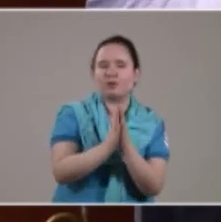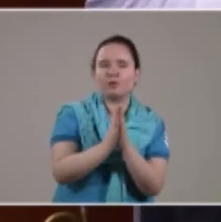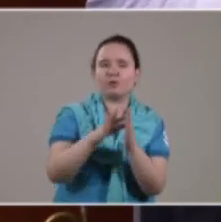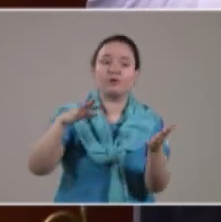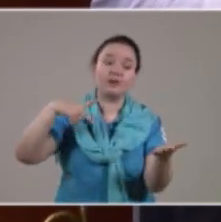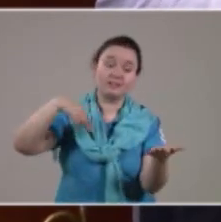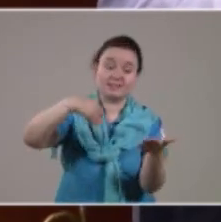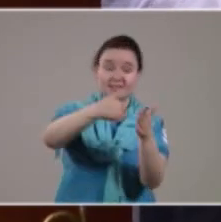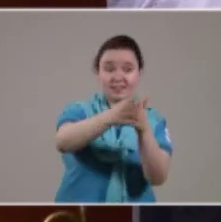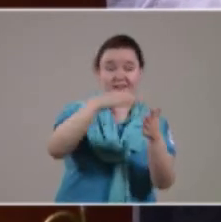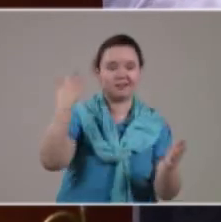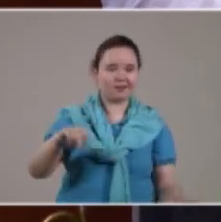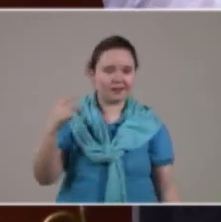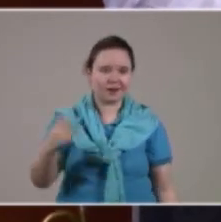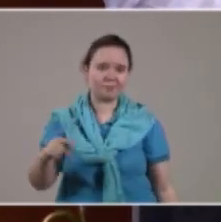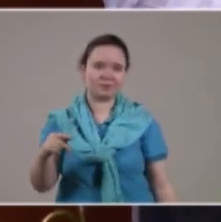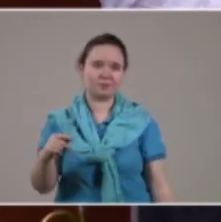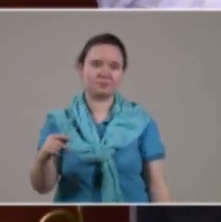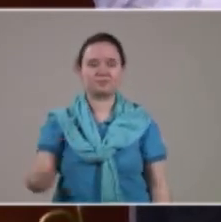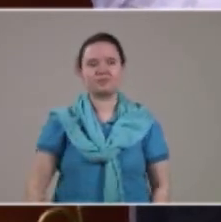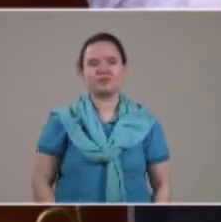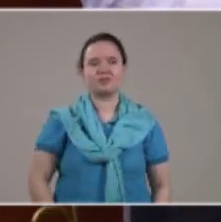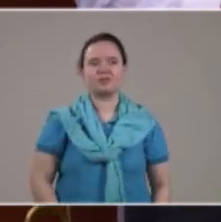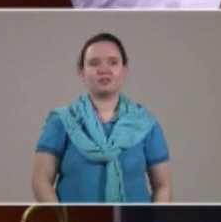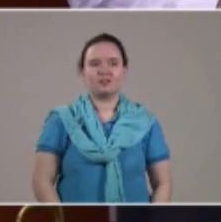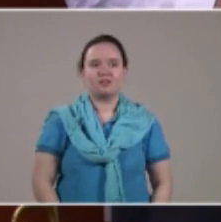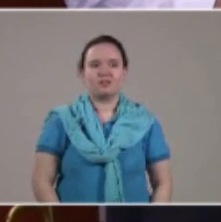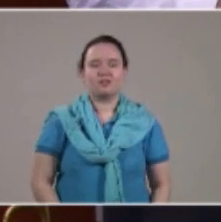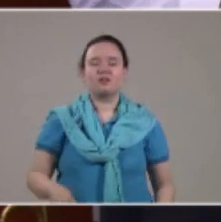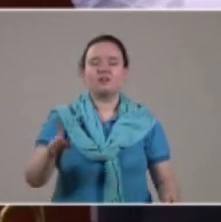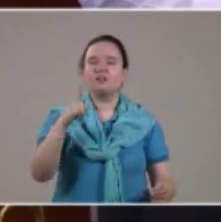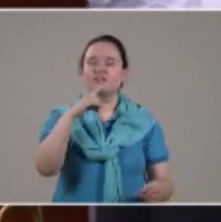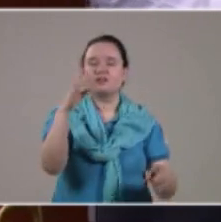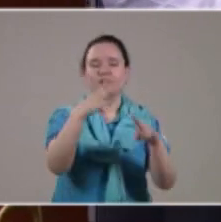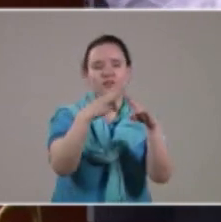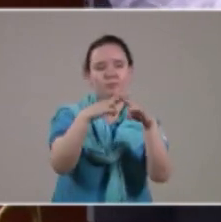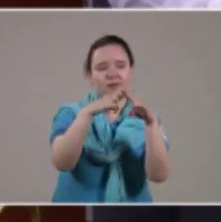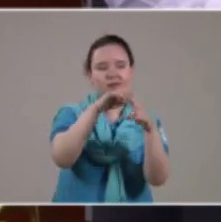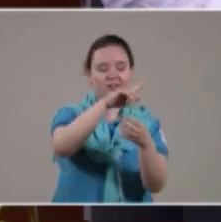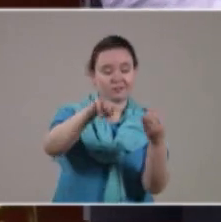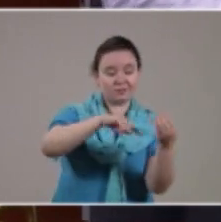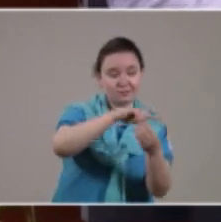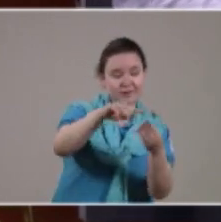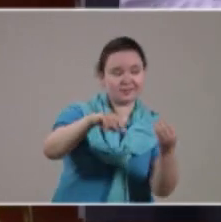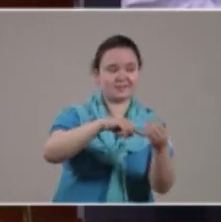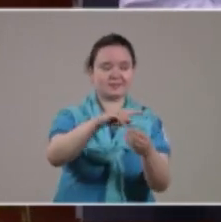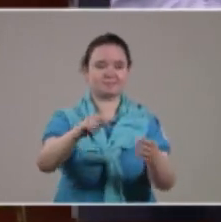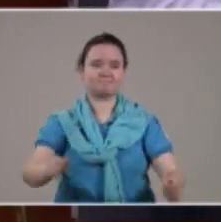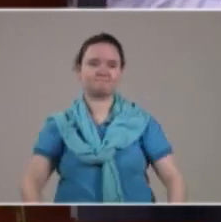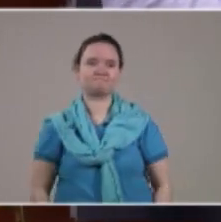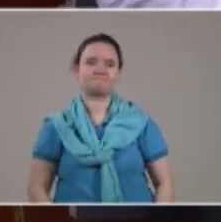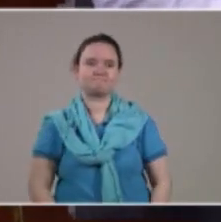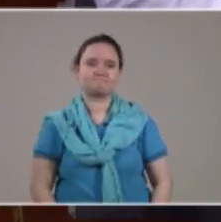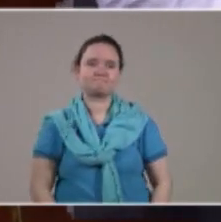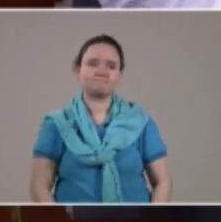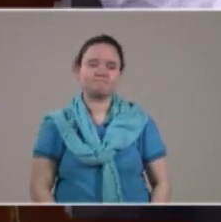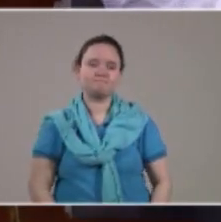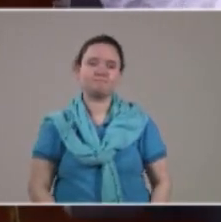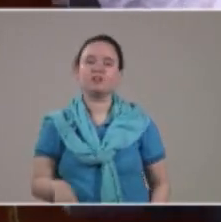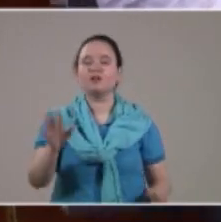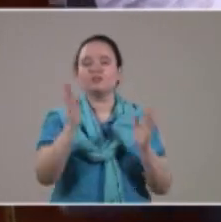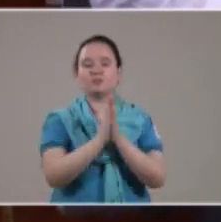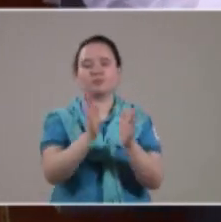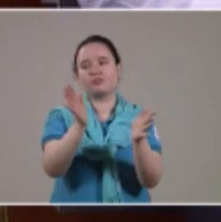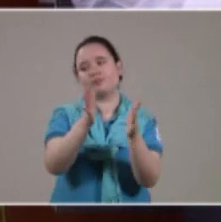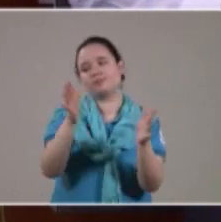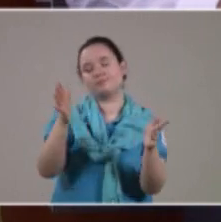favor pasen lo antes posible. Familia Román Beltrán, por favor, aquí a mi lado izquierdo,